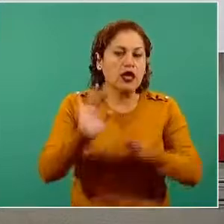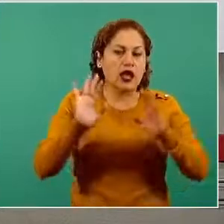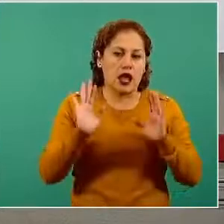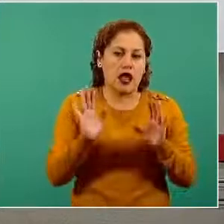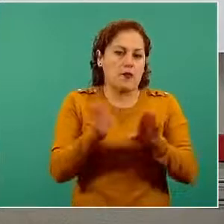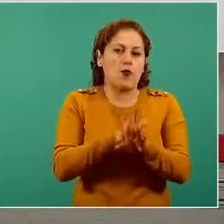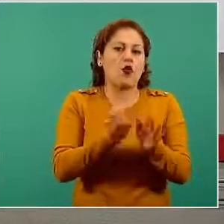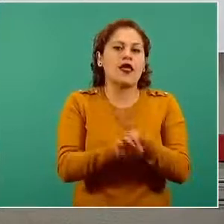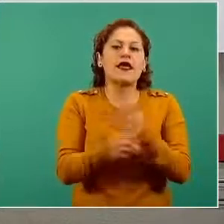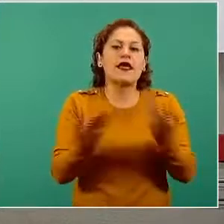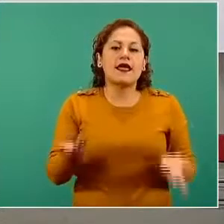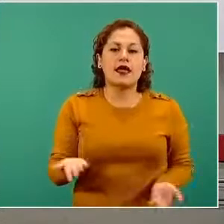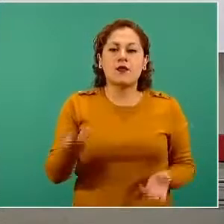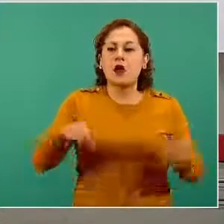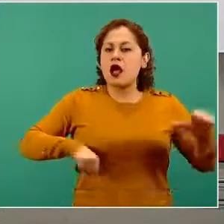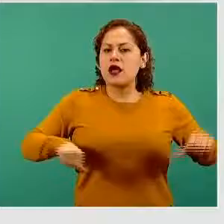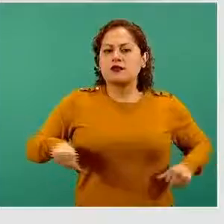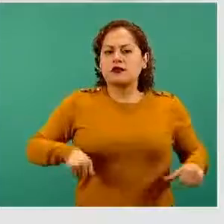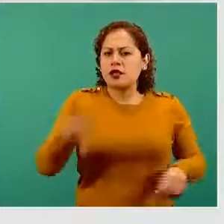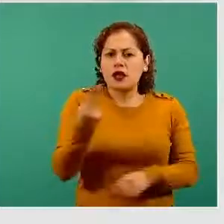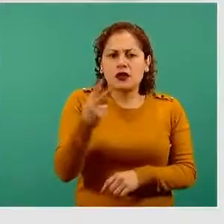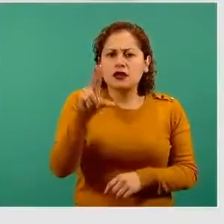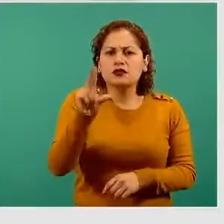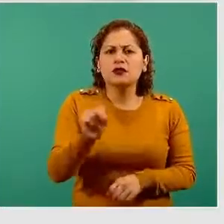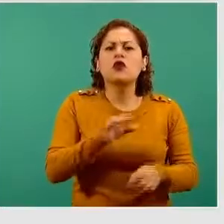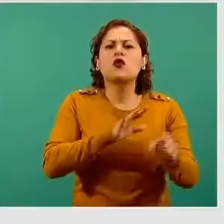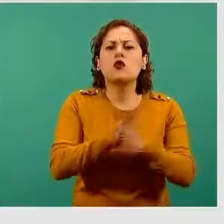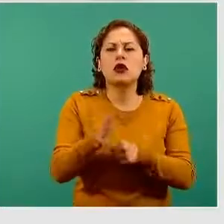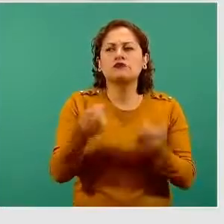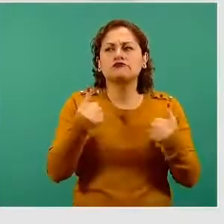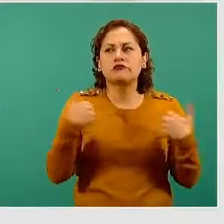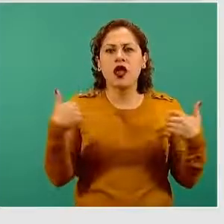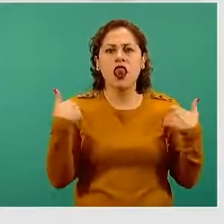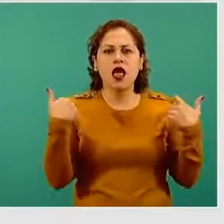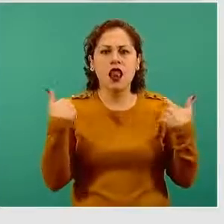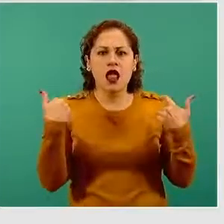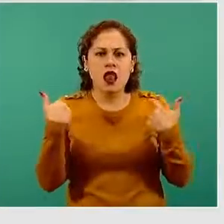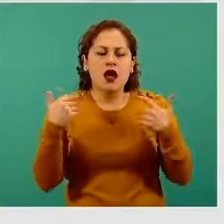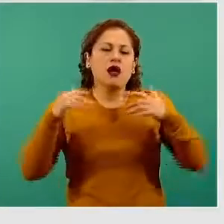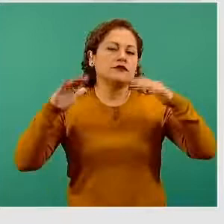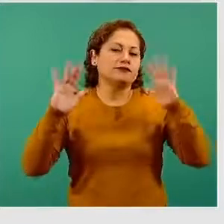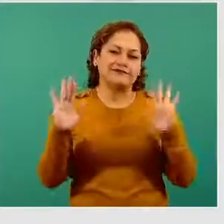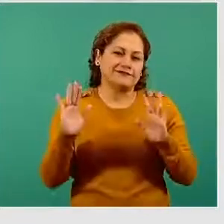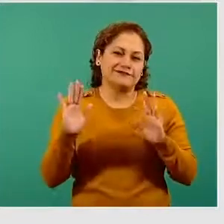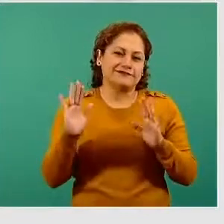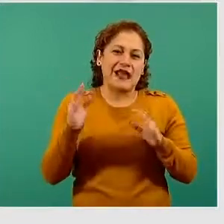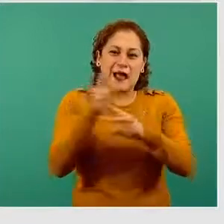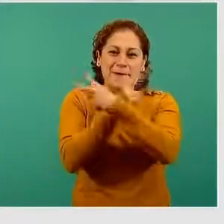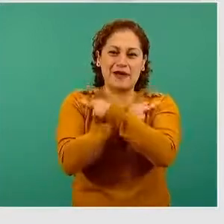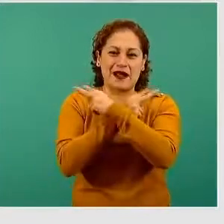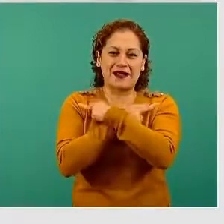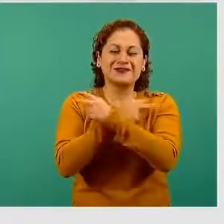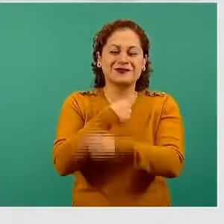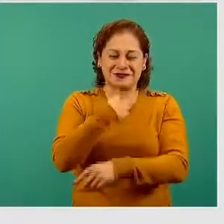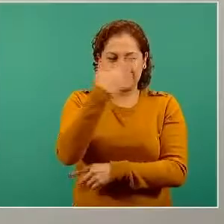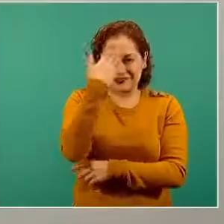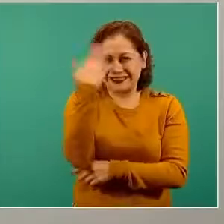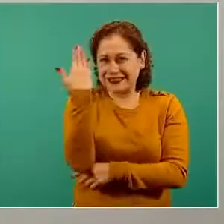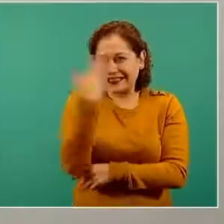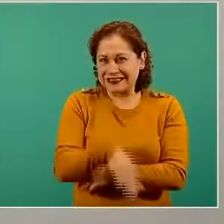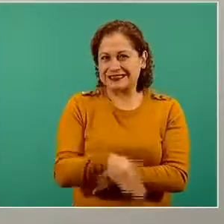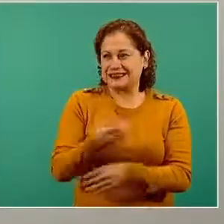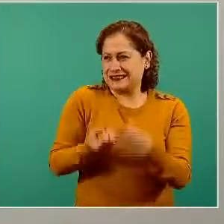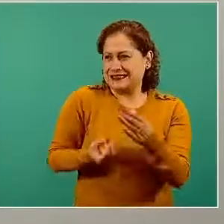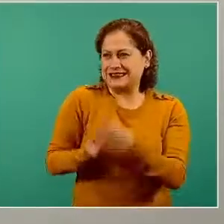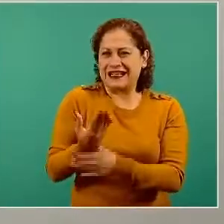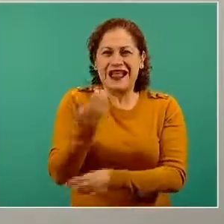índole, pues puedo tomar la decisión de quedarme a pasar unas vacaciones de Semana Santa con mi núcleo familiar. Tengo